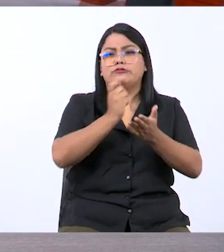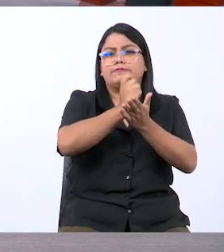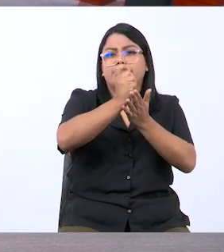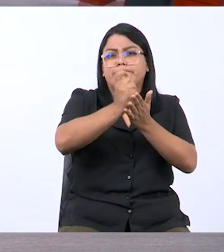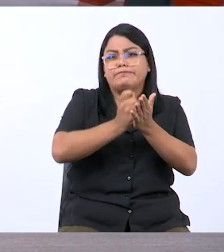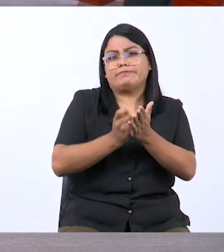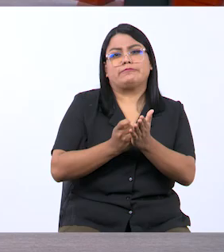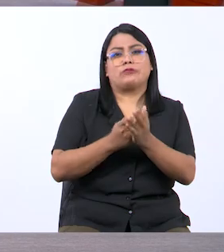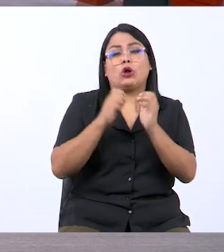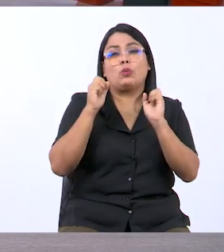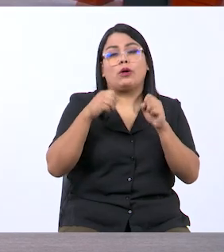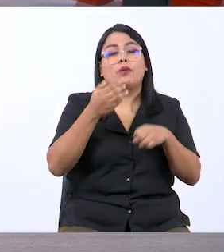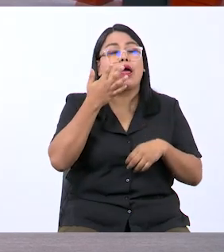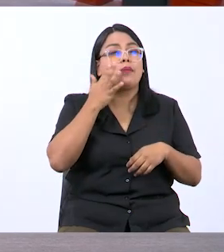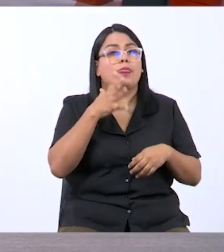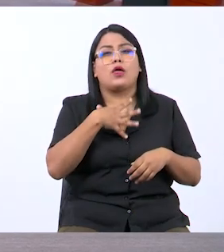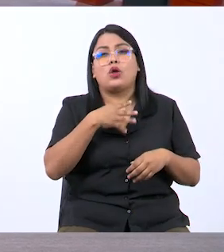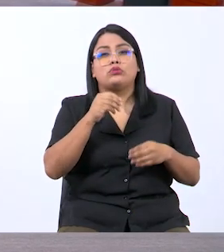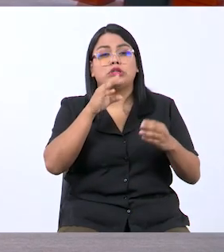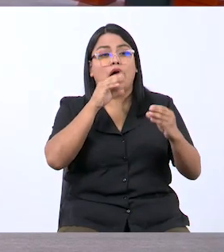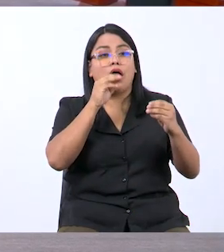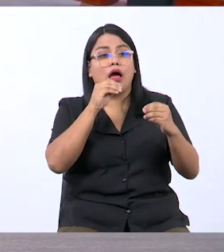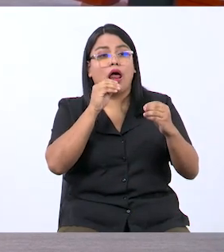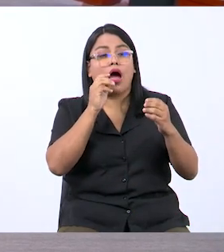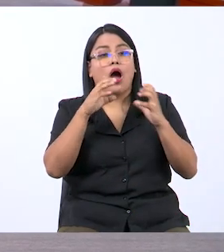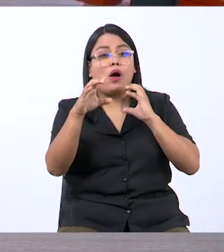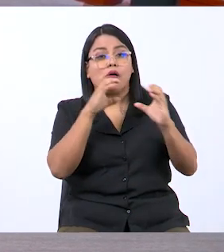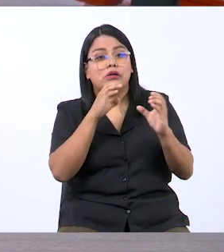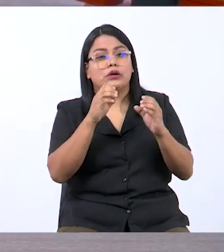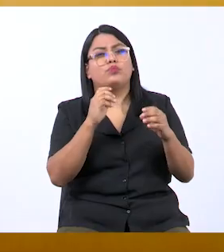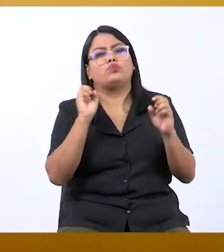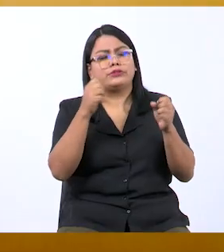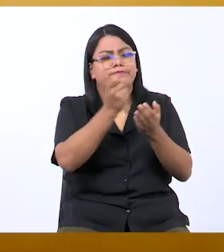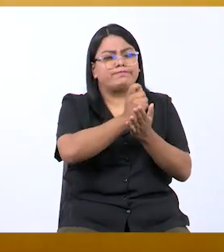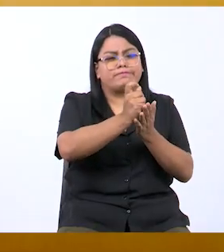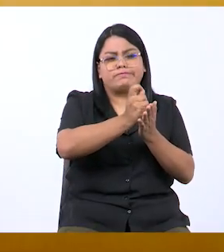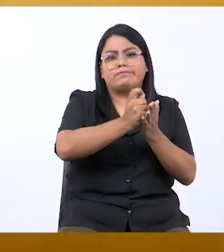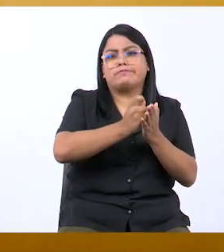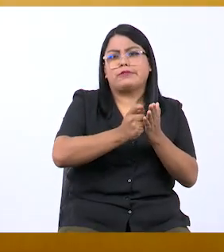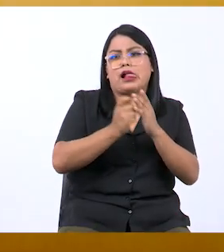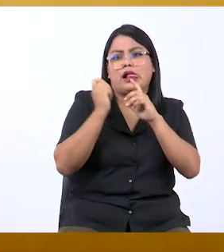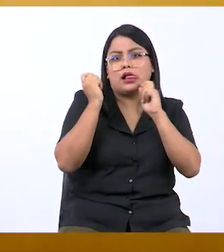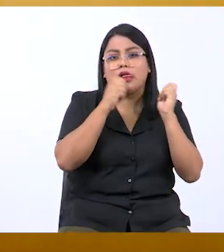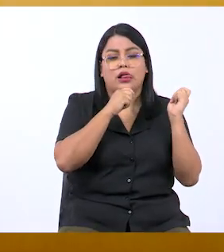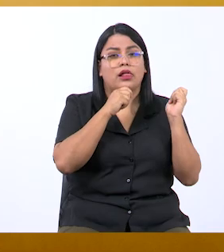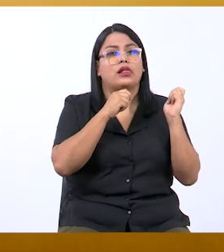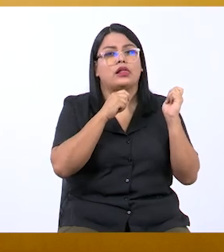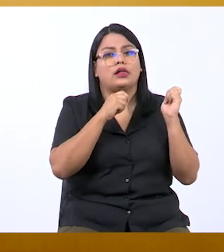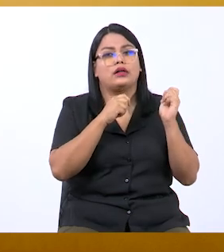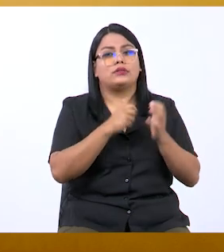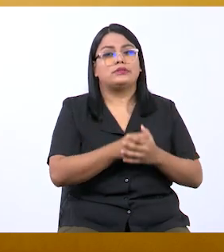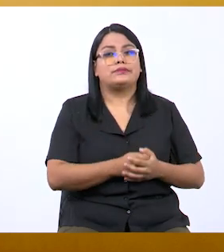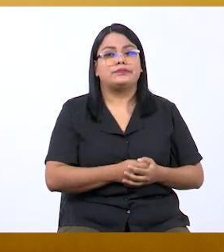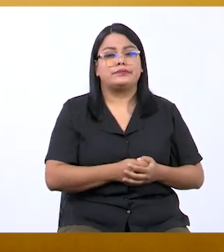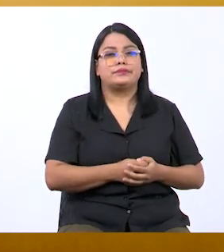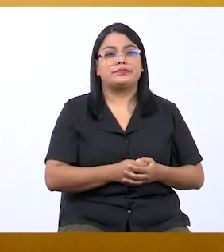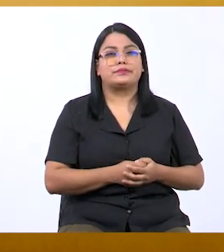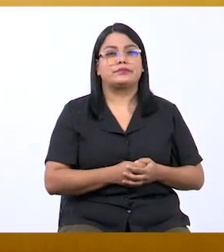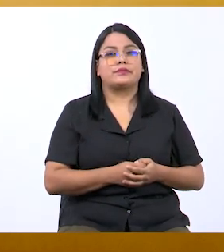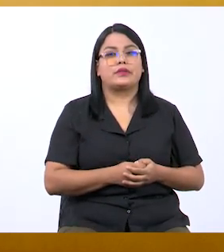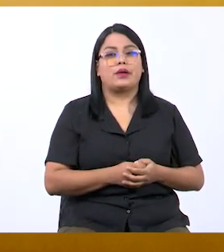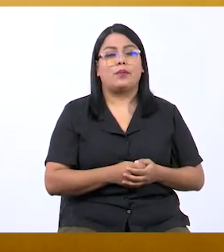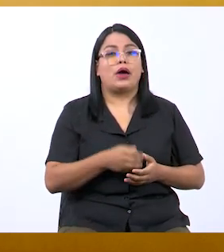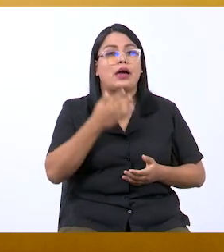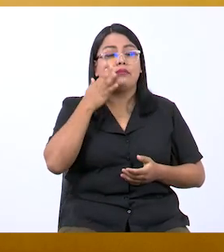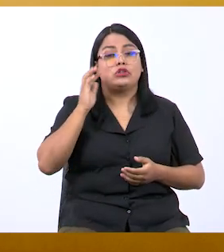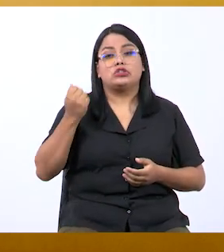escriba, porque si vamos a hablar de un texto de comunicación o un texto de interacción como la carta, no me sirve mucho